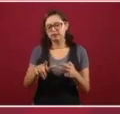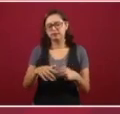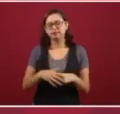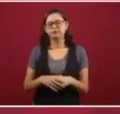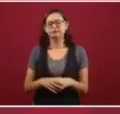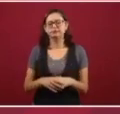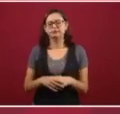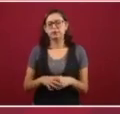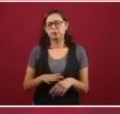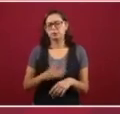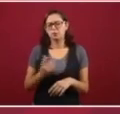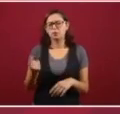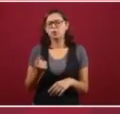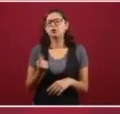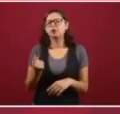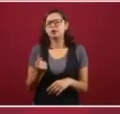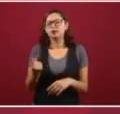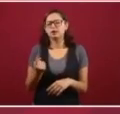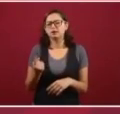por